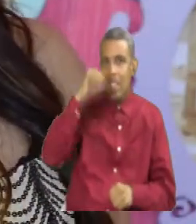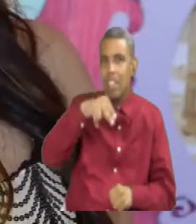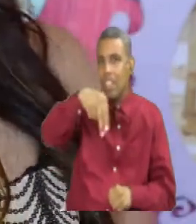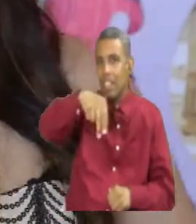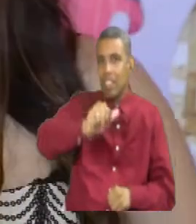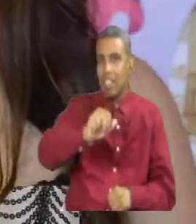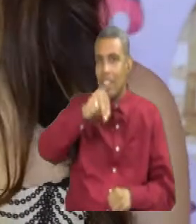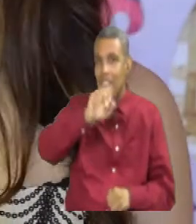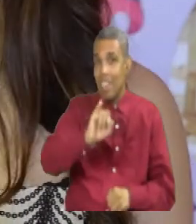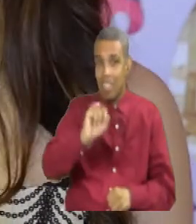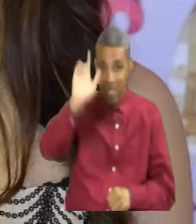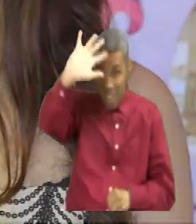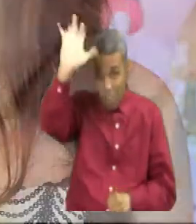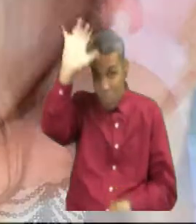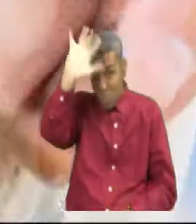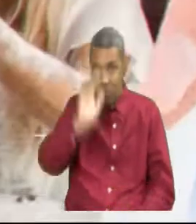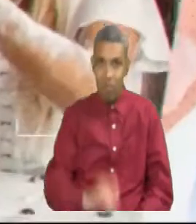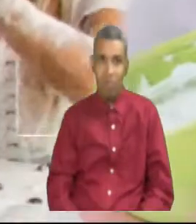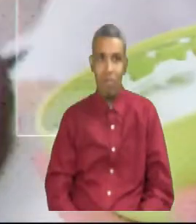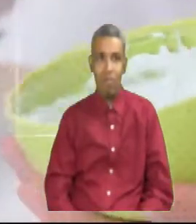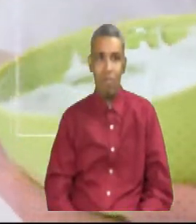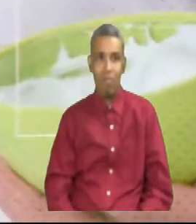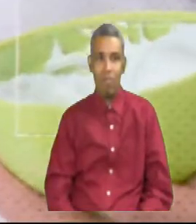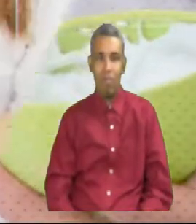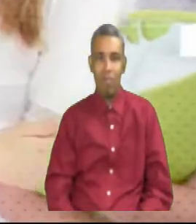¡Hasta luego!